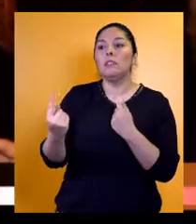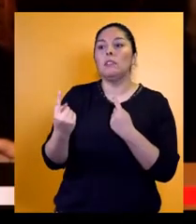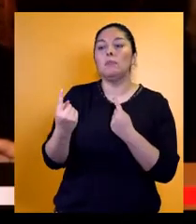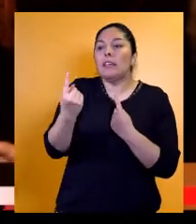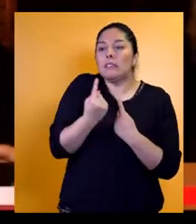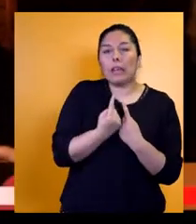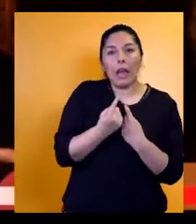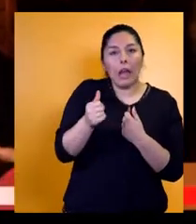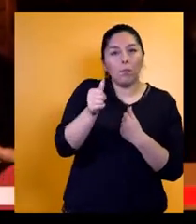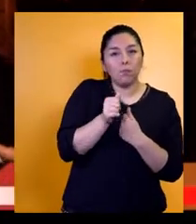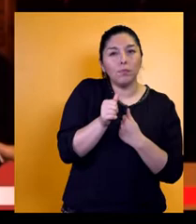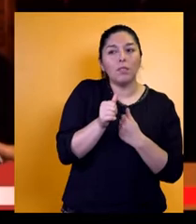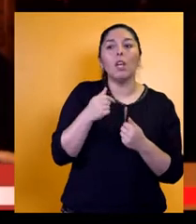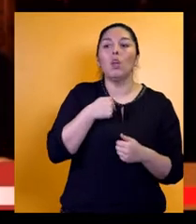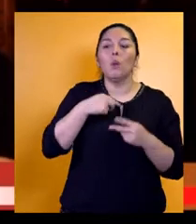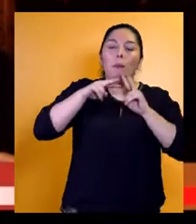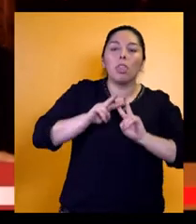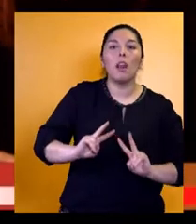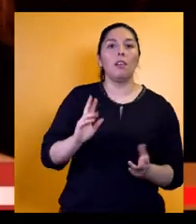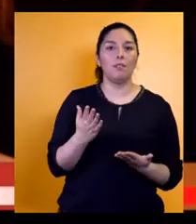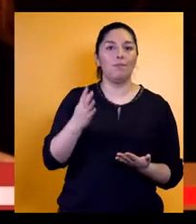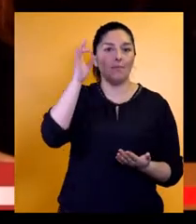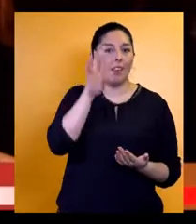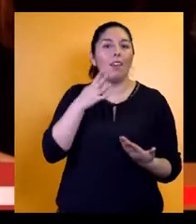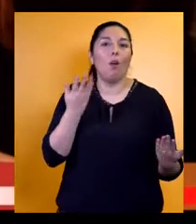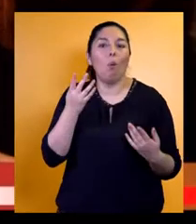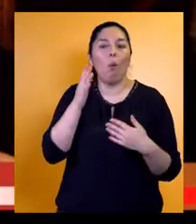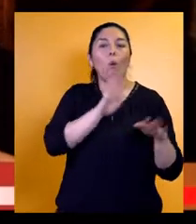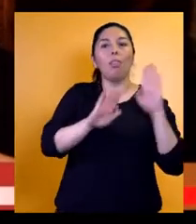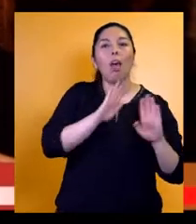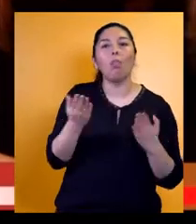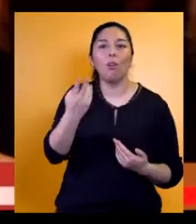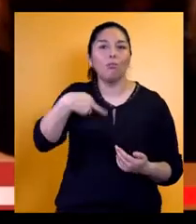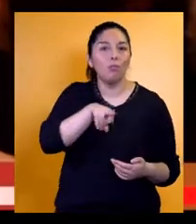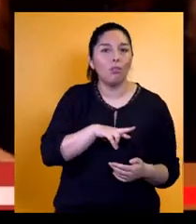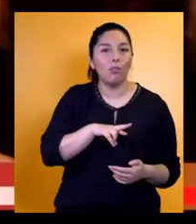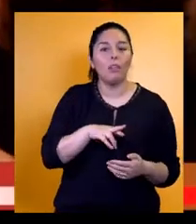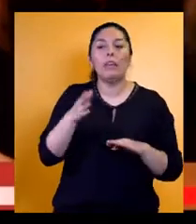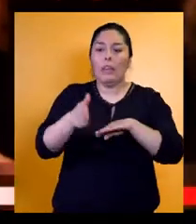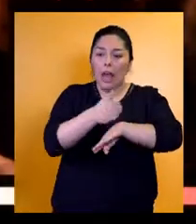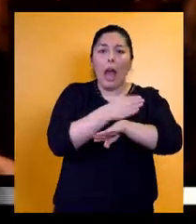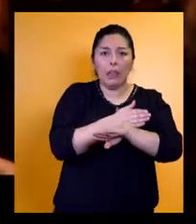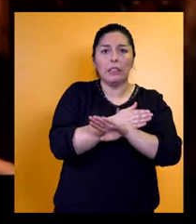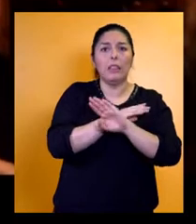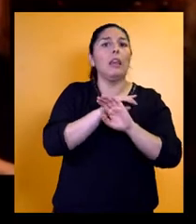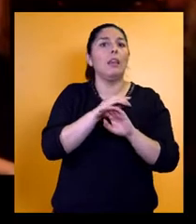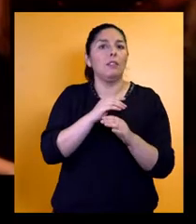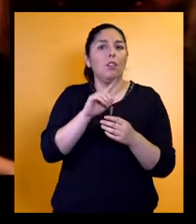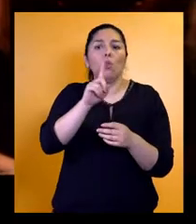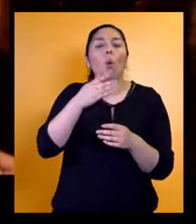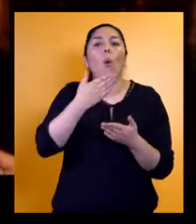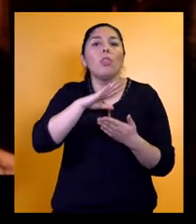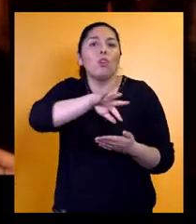es disuasivo de alguna manera y también yo diría que preventivo en algún momento. Los vecinos que son